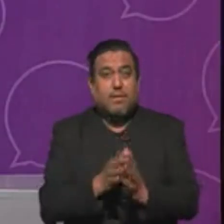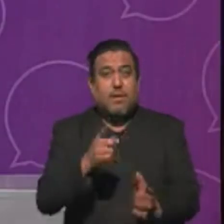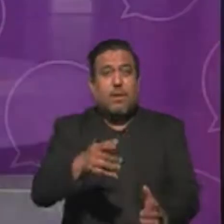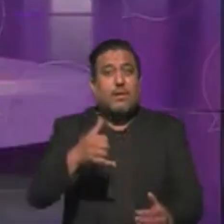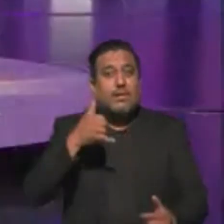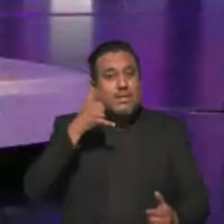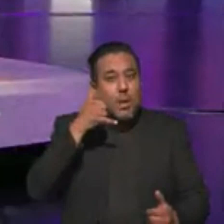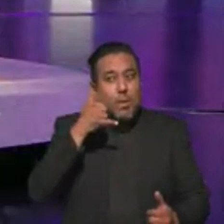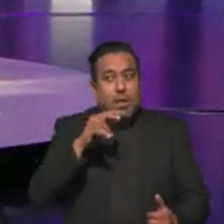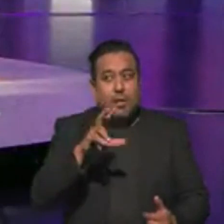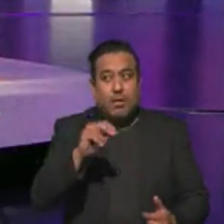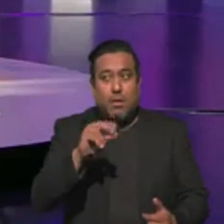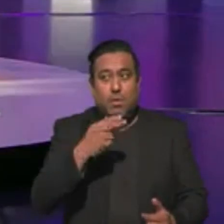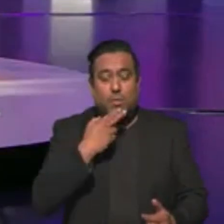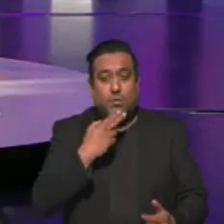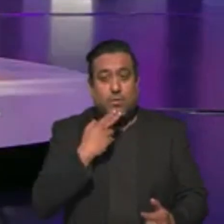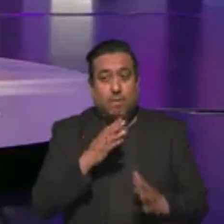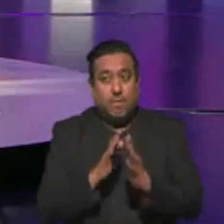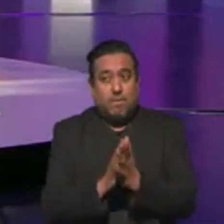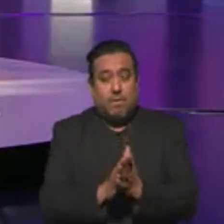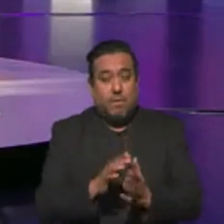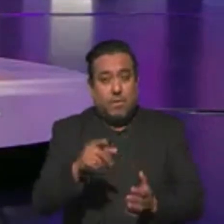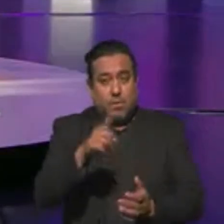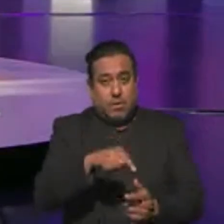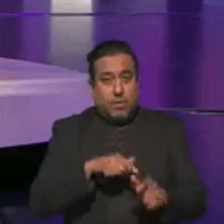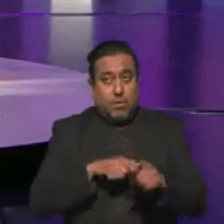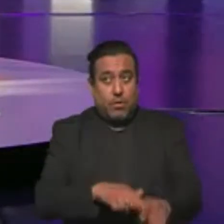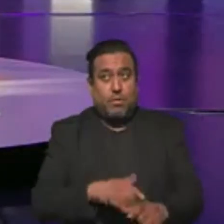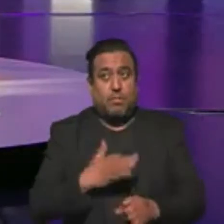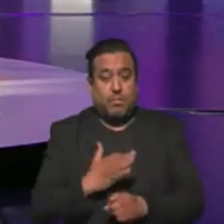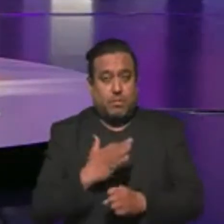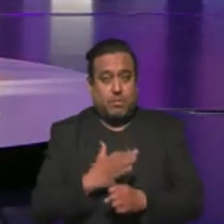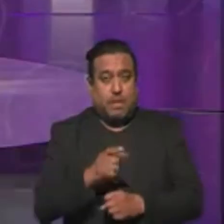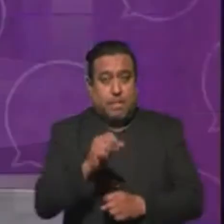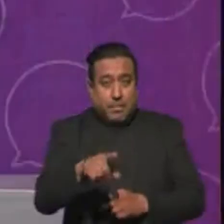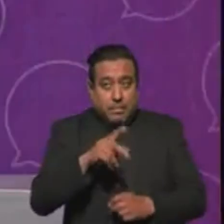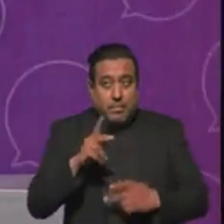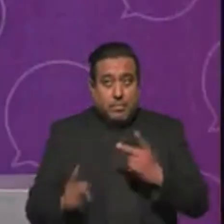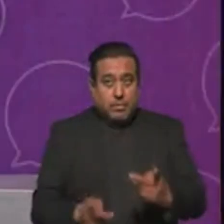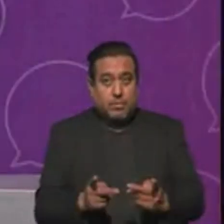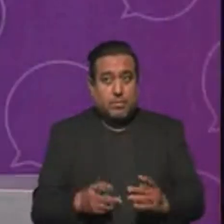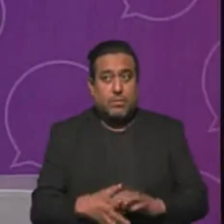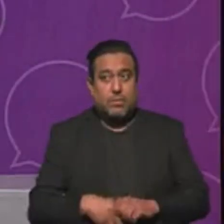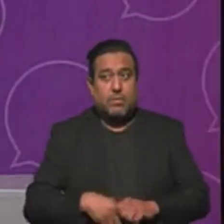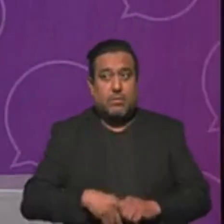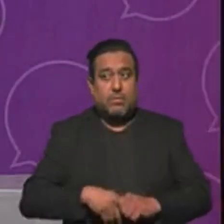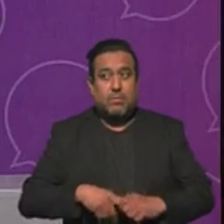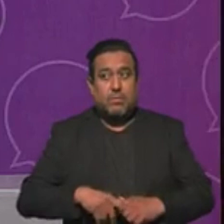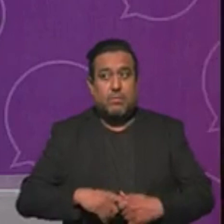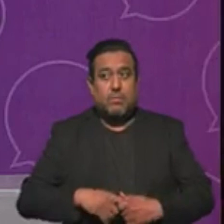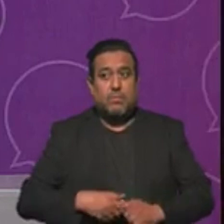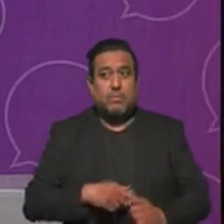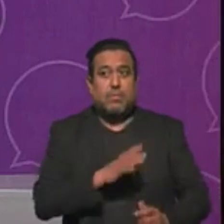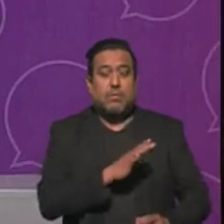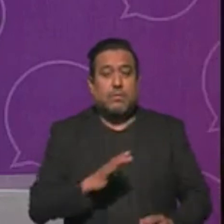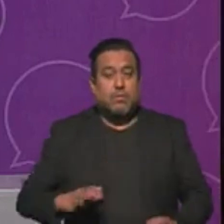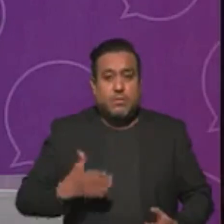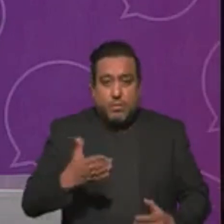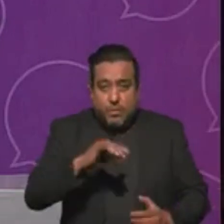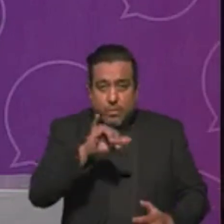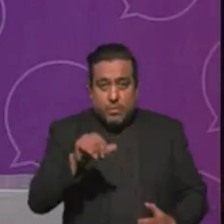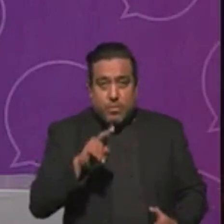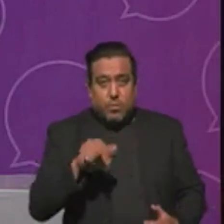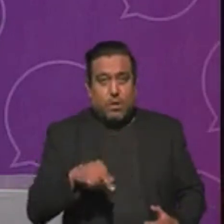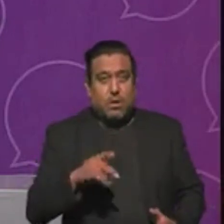celulares por favor candidatos para poder continuar con las preguntas de este segmento vamos ahora con el candidato Juan Miguel